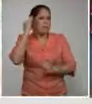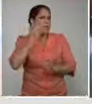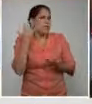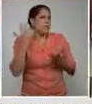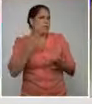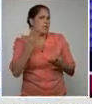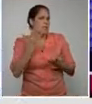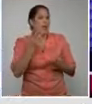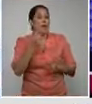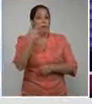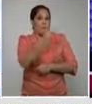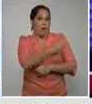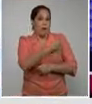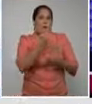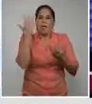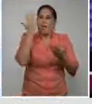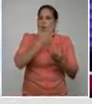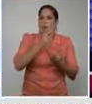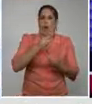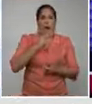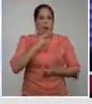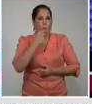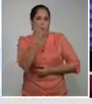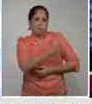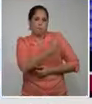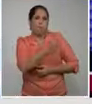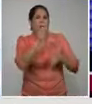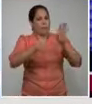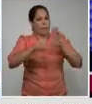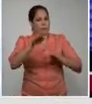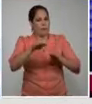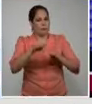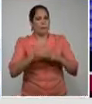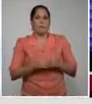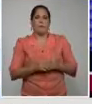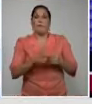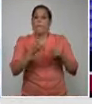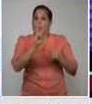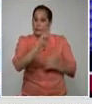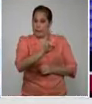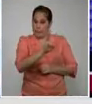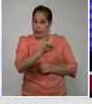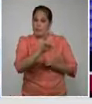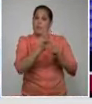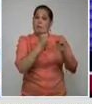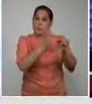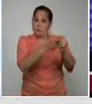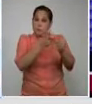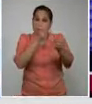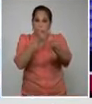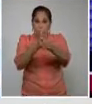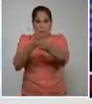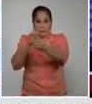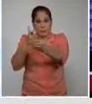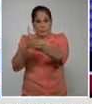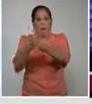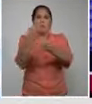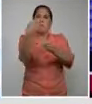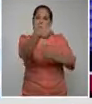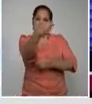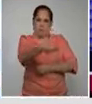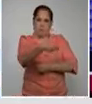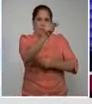candidato vacunal y a quién le tocó el placebo. Y por supuesto, el que está en un esquema de 3 dosis debe completar el próximo esquema, la próxima dosis. Un